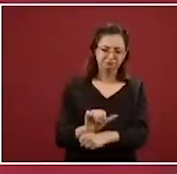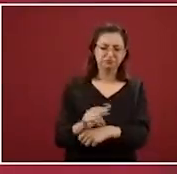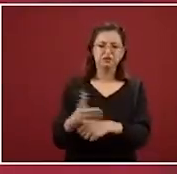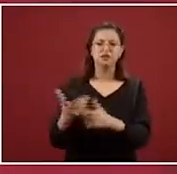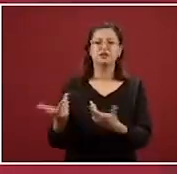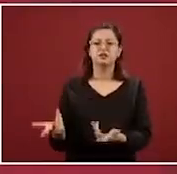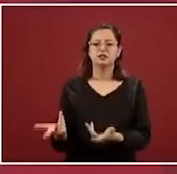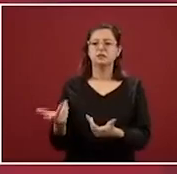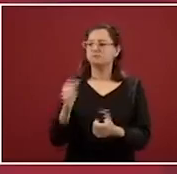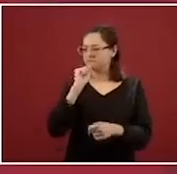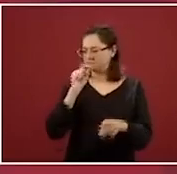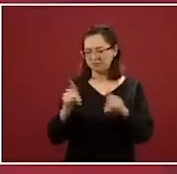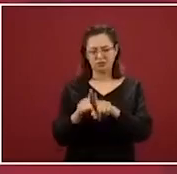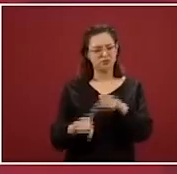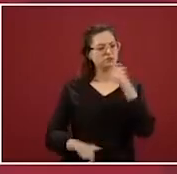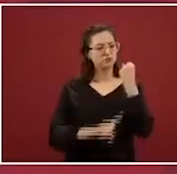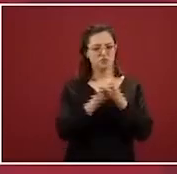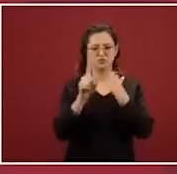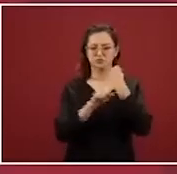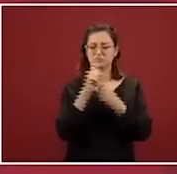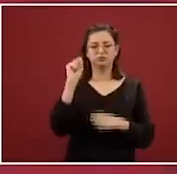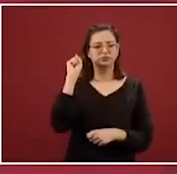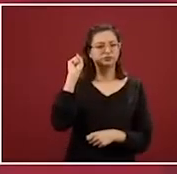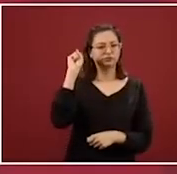un conflicto sindical en una mina.